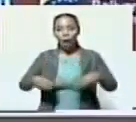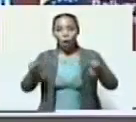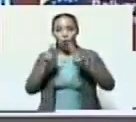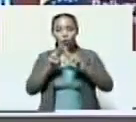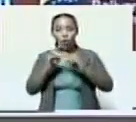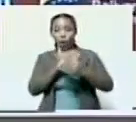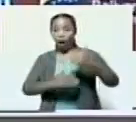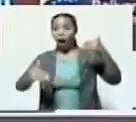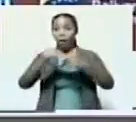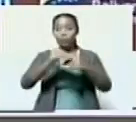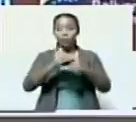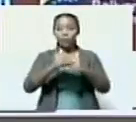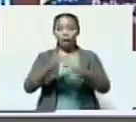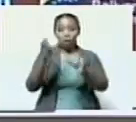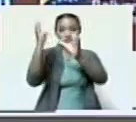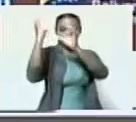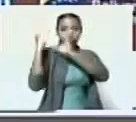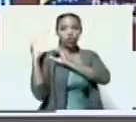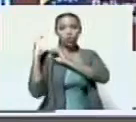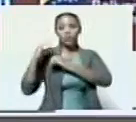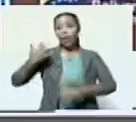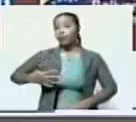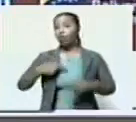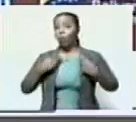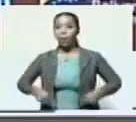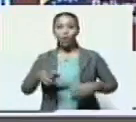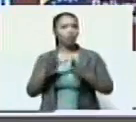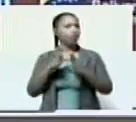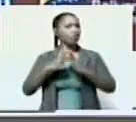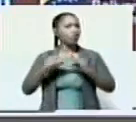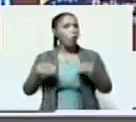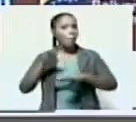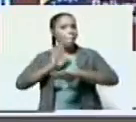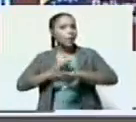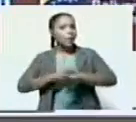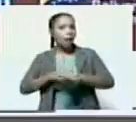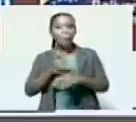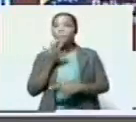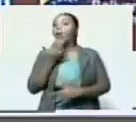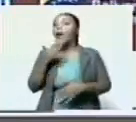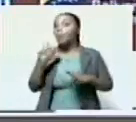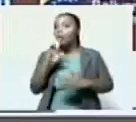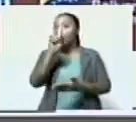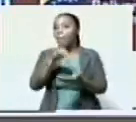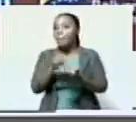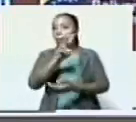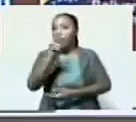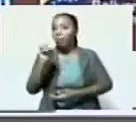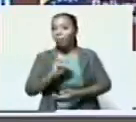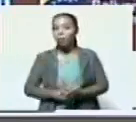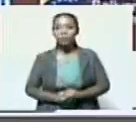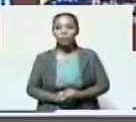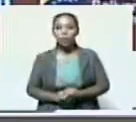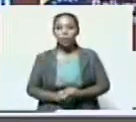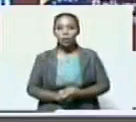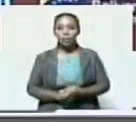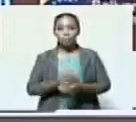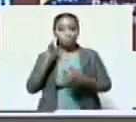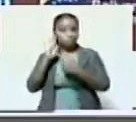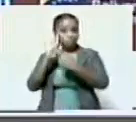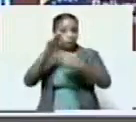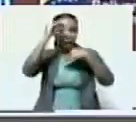Comisionada de Derechos Humanos, de todo lo que ha ocurrido, por ejemplo, en el 2020. Fíjense, yo